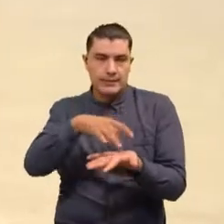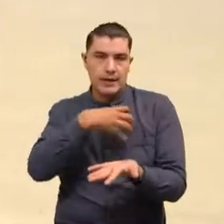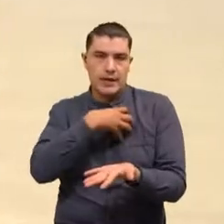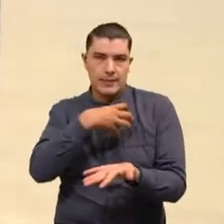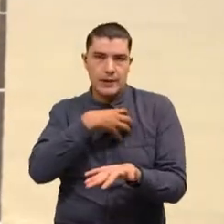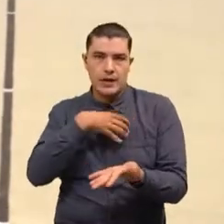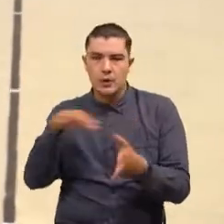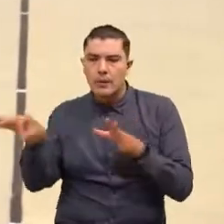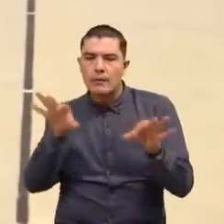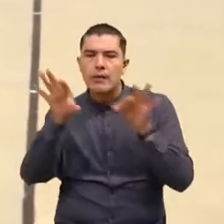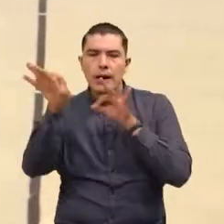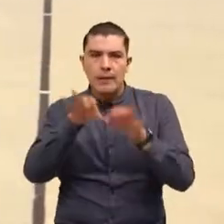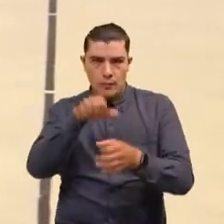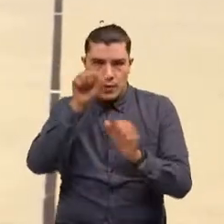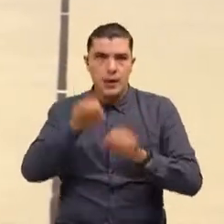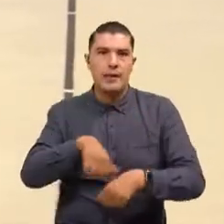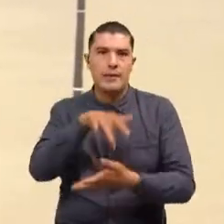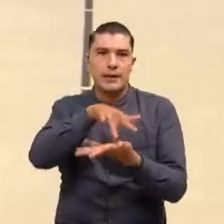el suramericano.